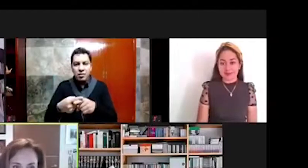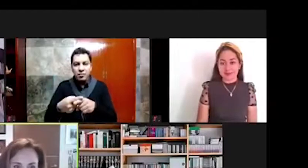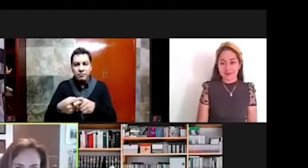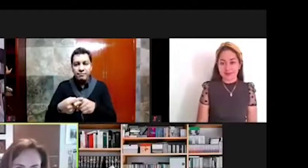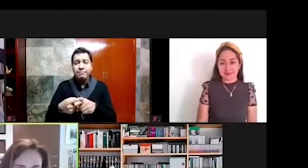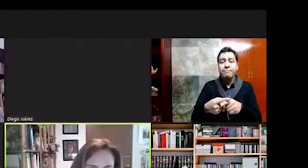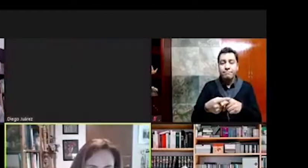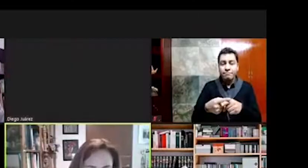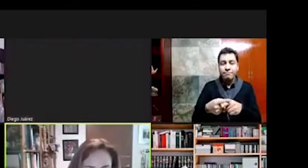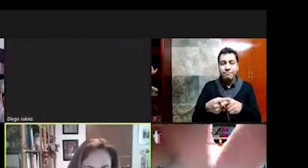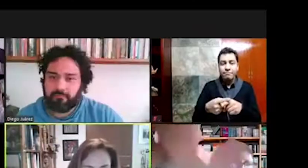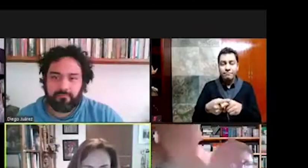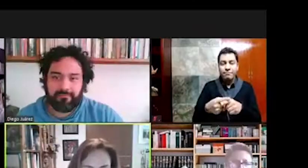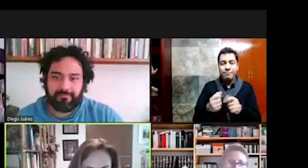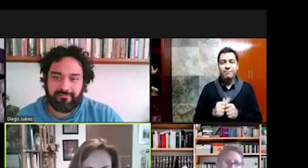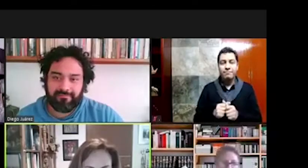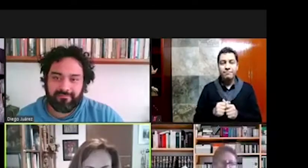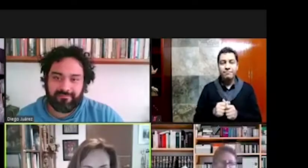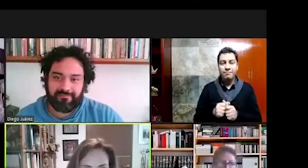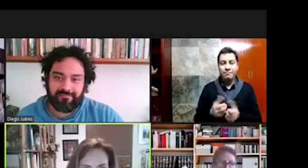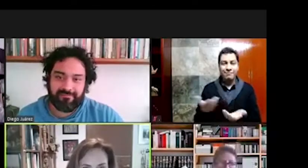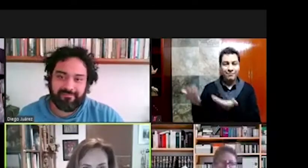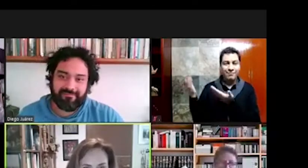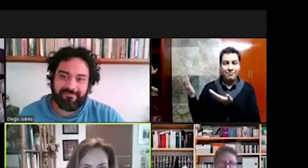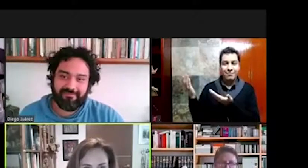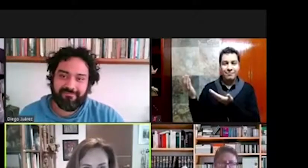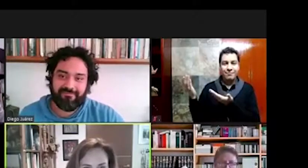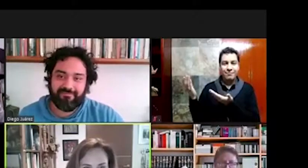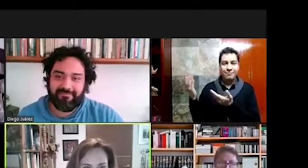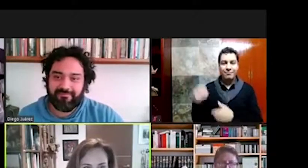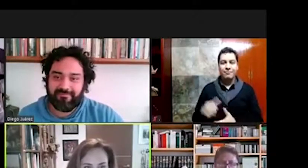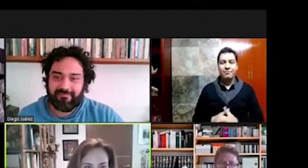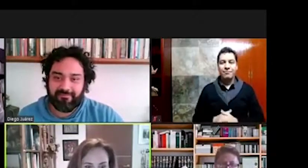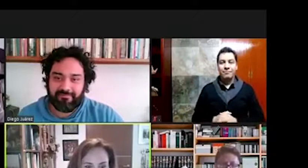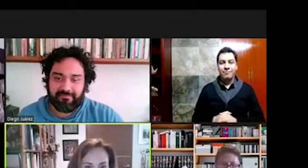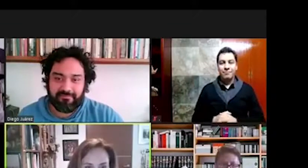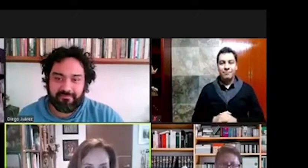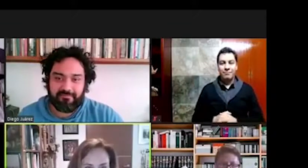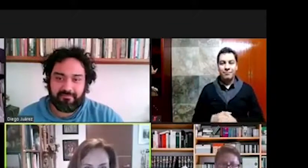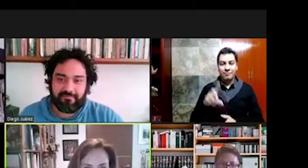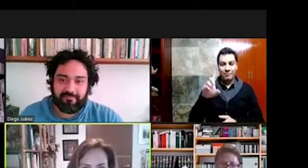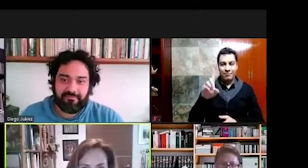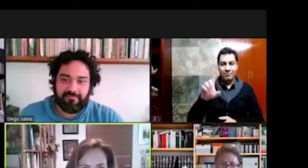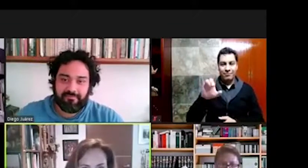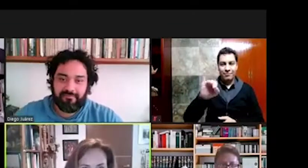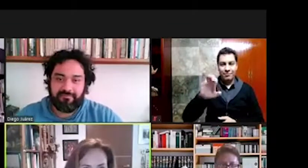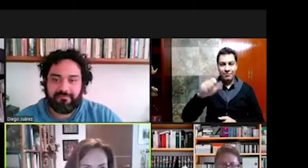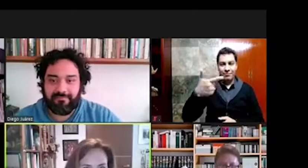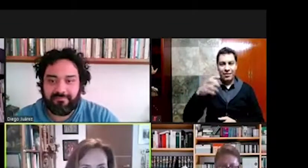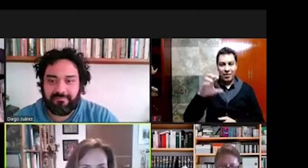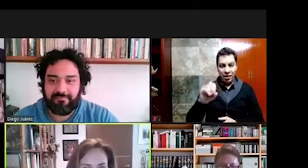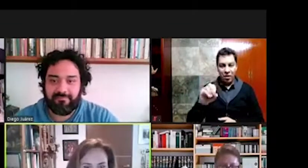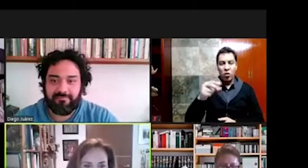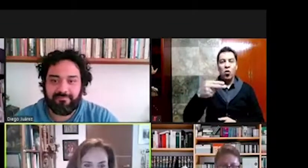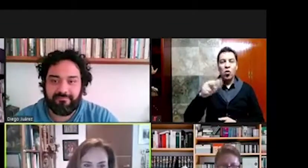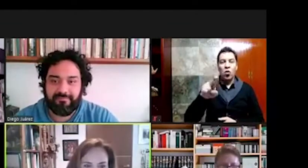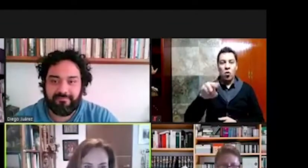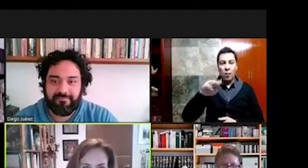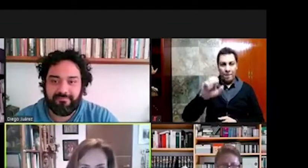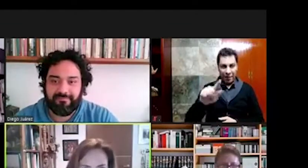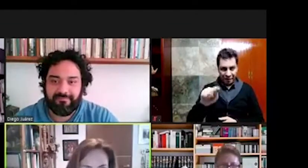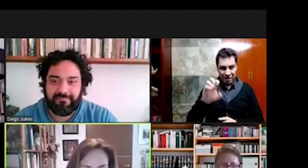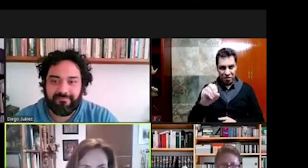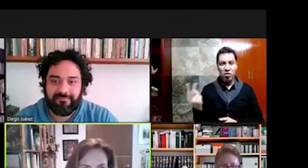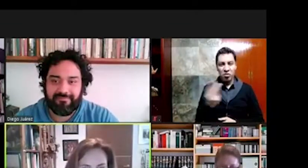esfuerzo. A mí se me fue la luz y creo que los puse verdaderamente en una situación complicada. Humberto Pedraza, Diego Juárez,